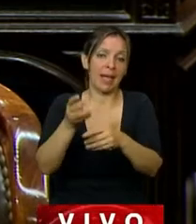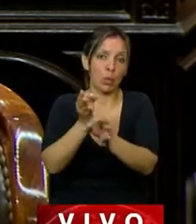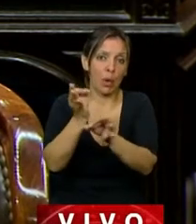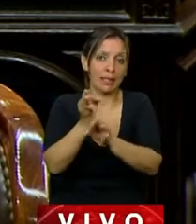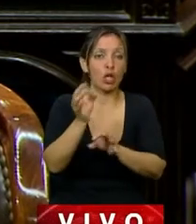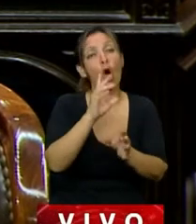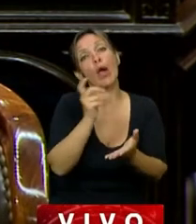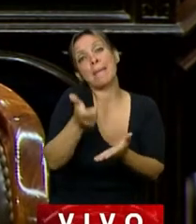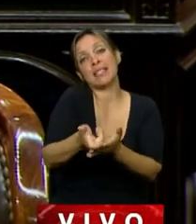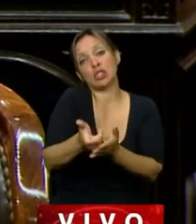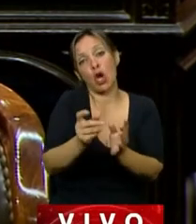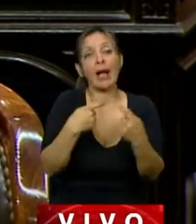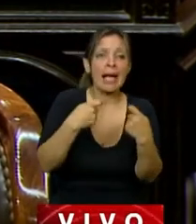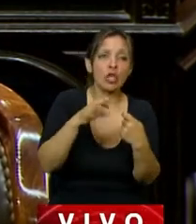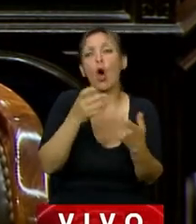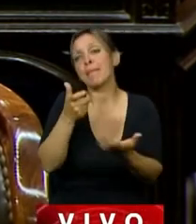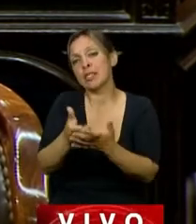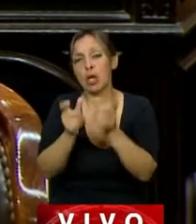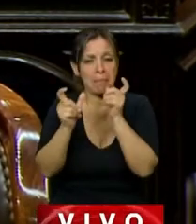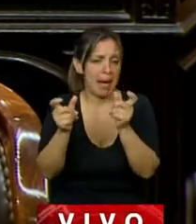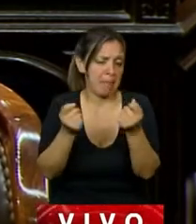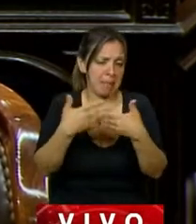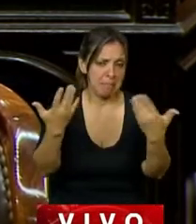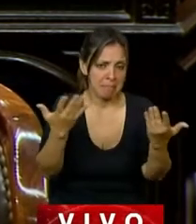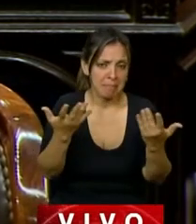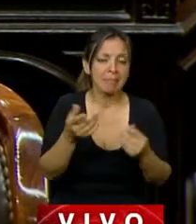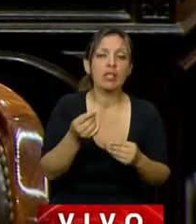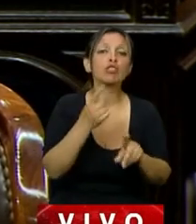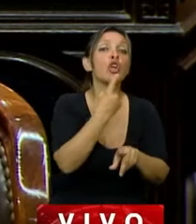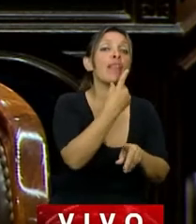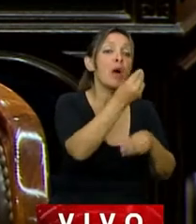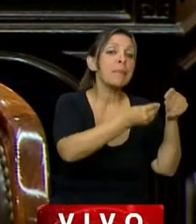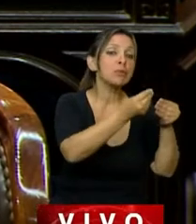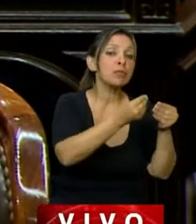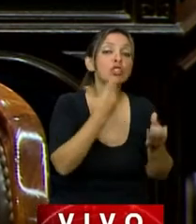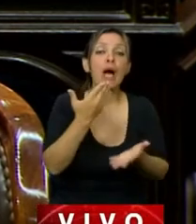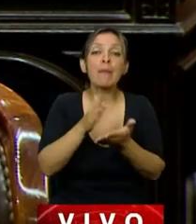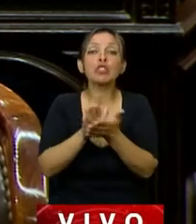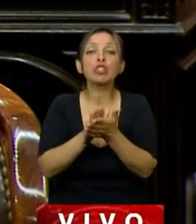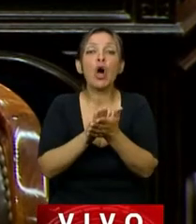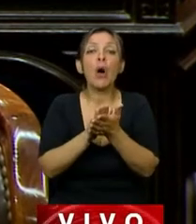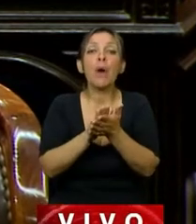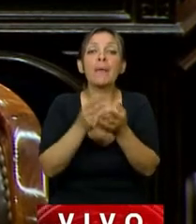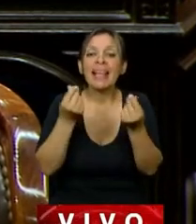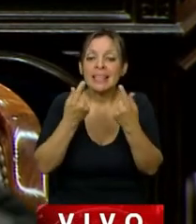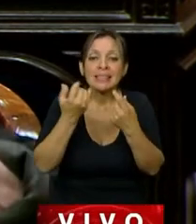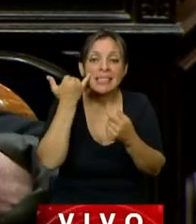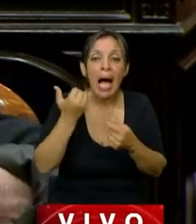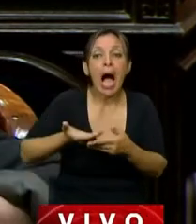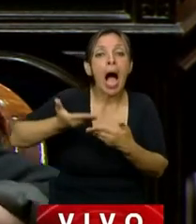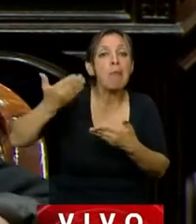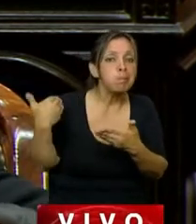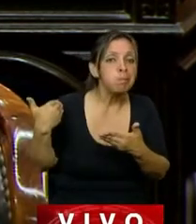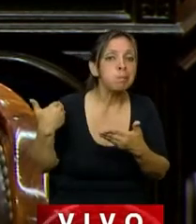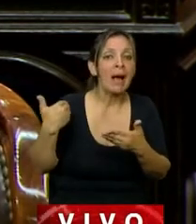la inversión, si quieren llamarla así. No estamos hablando del presupuesto, estamos hablando de lo ejecutado